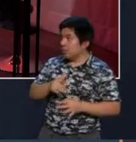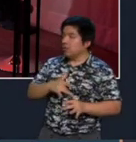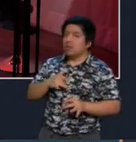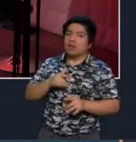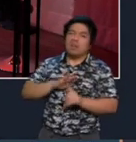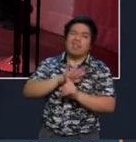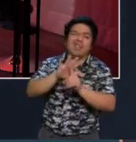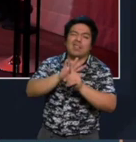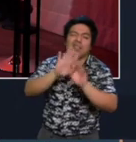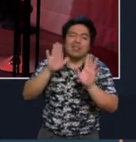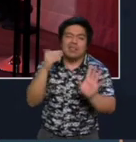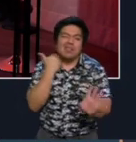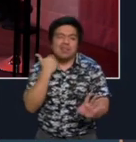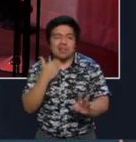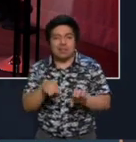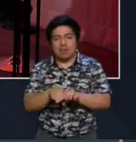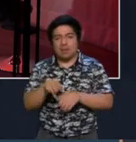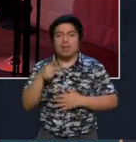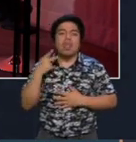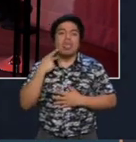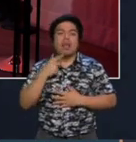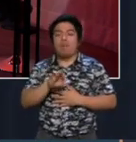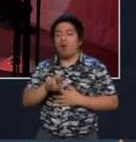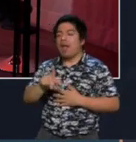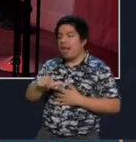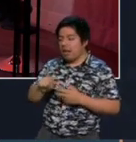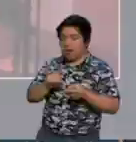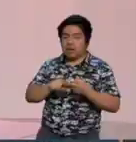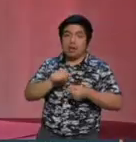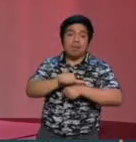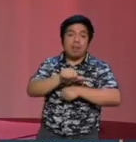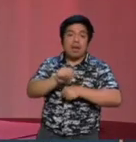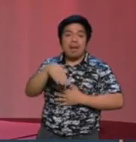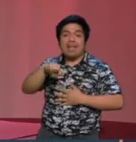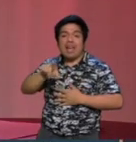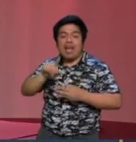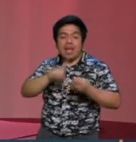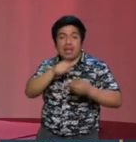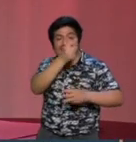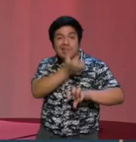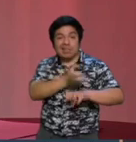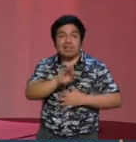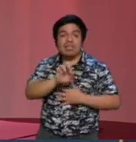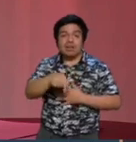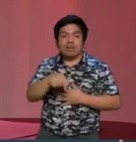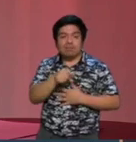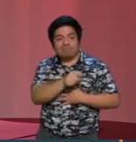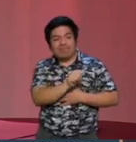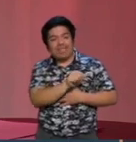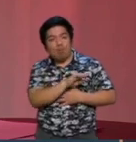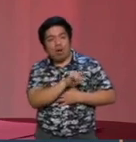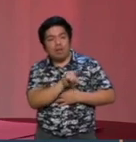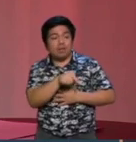llenar de pura política, pues al estilo Bukele, Milei, Trump, que es lo que plantea Santiago Taboada en la Ciudad de